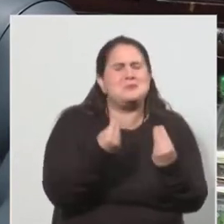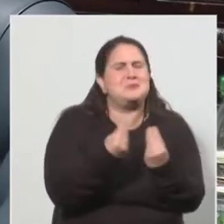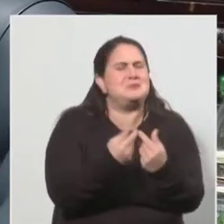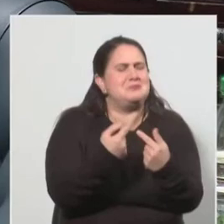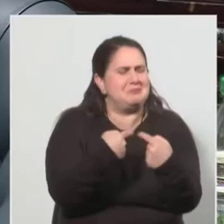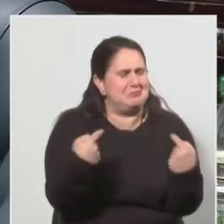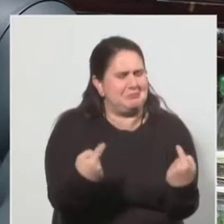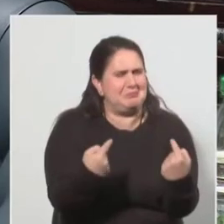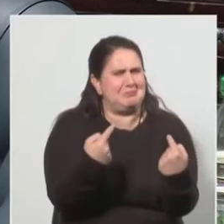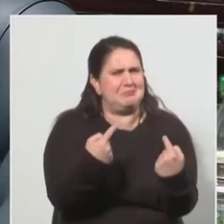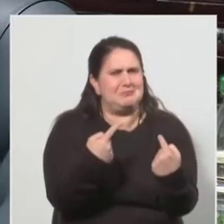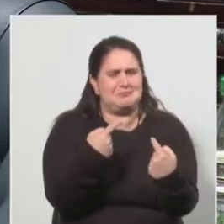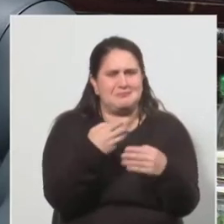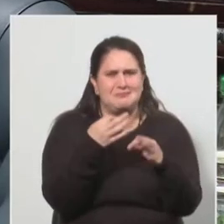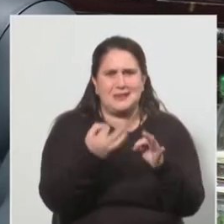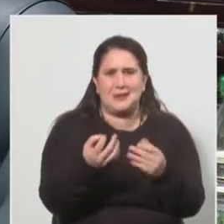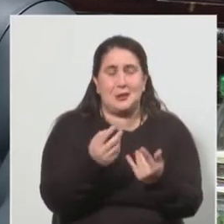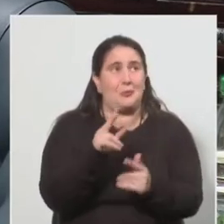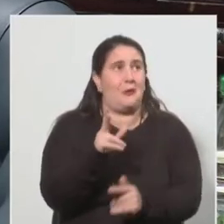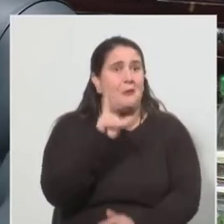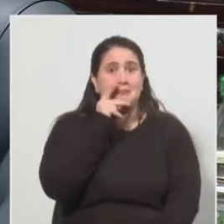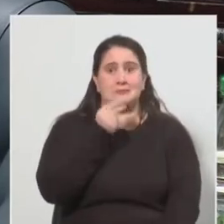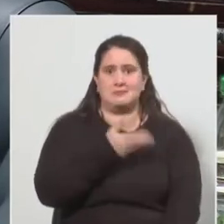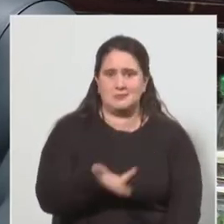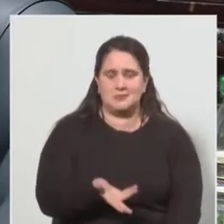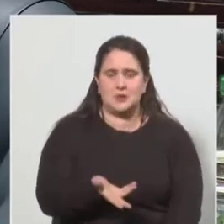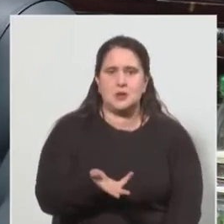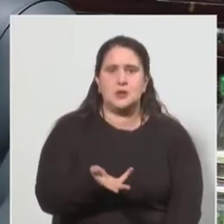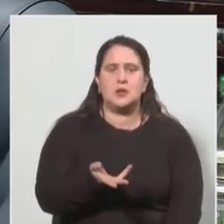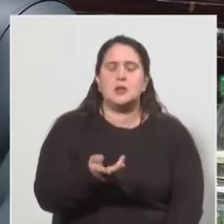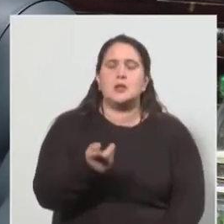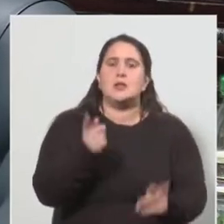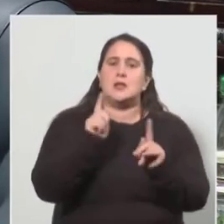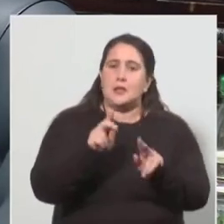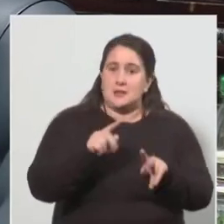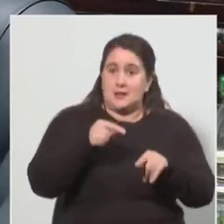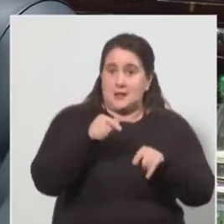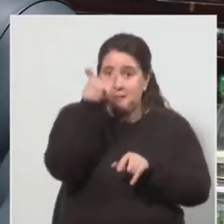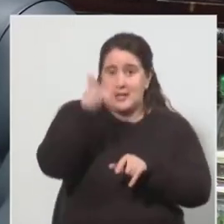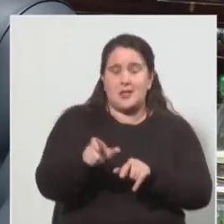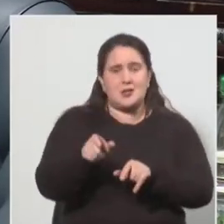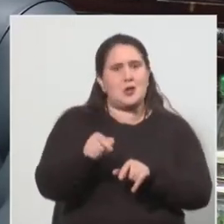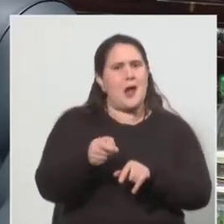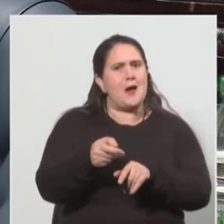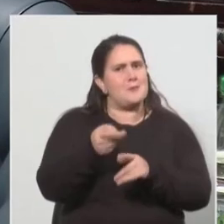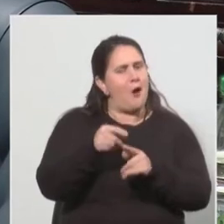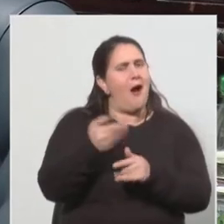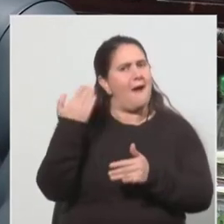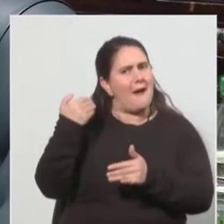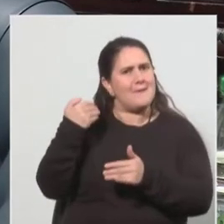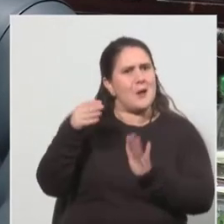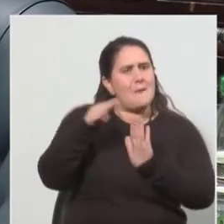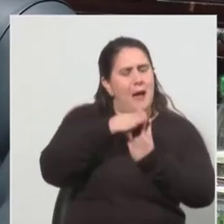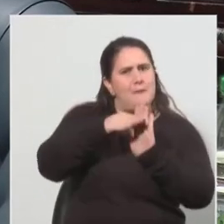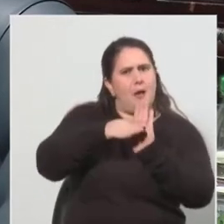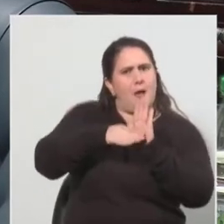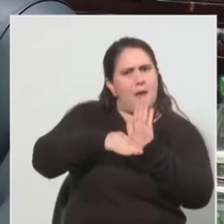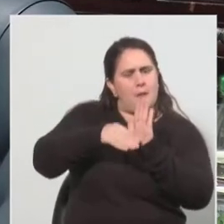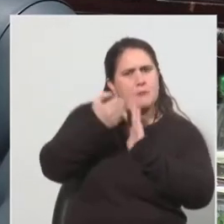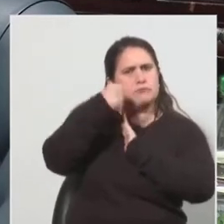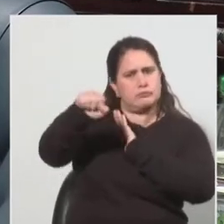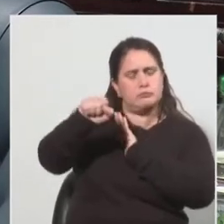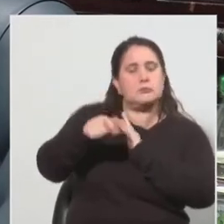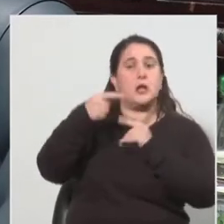circunstancias imprevistas. Reitero, una persona con un profuso prontuario criminal que estaba